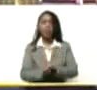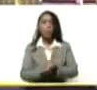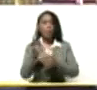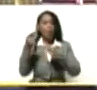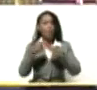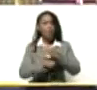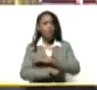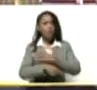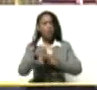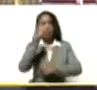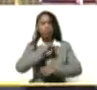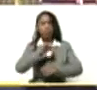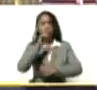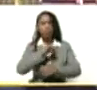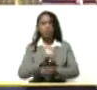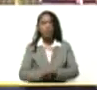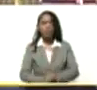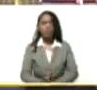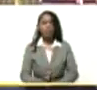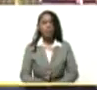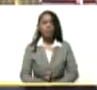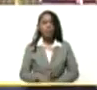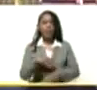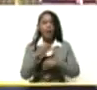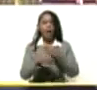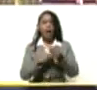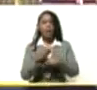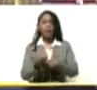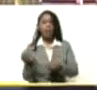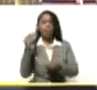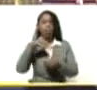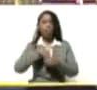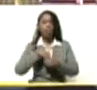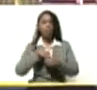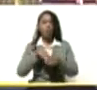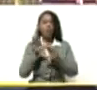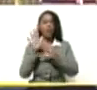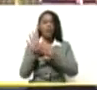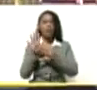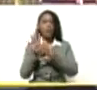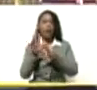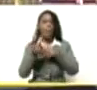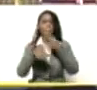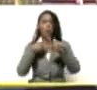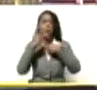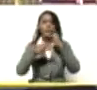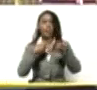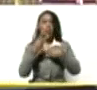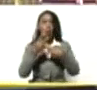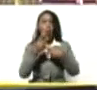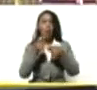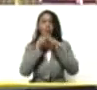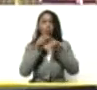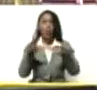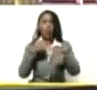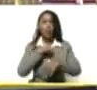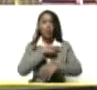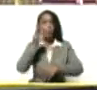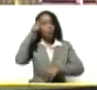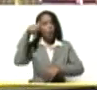Profunda resistencia que asuma dentro de sí la repolitización y la repolarización de nuestro